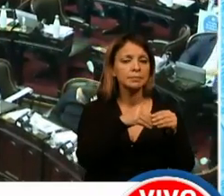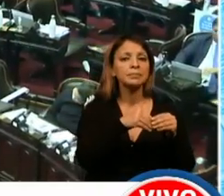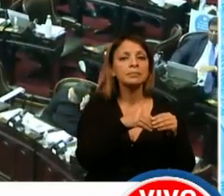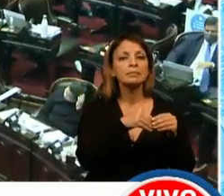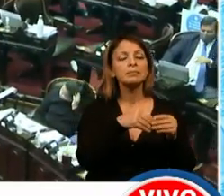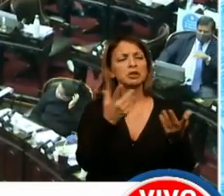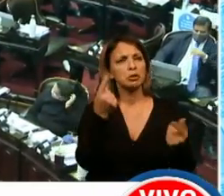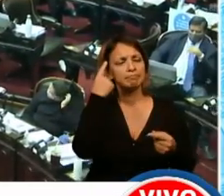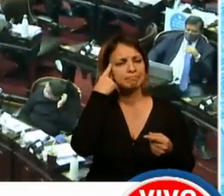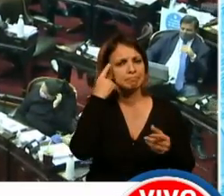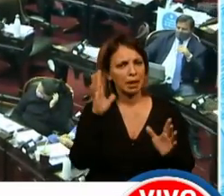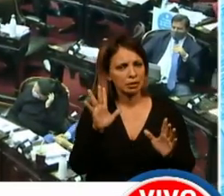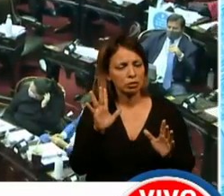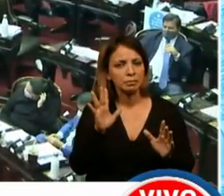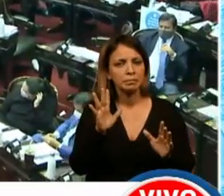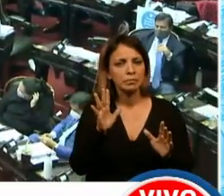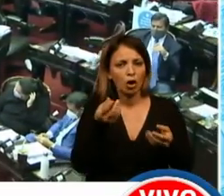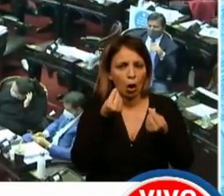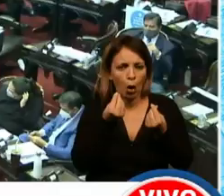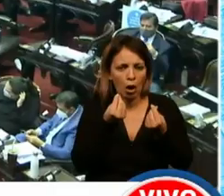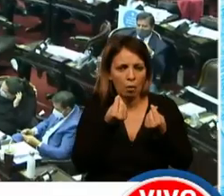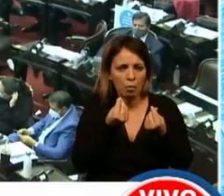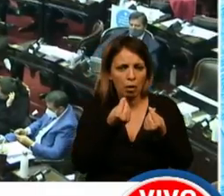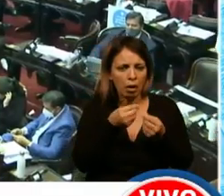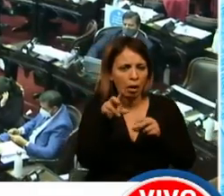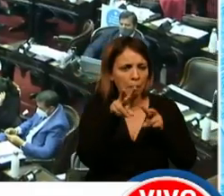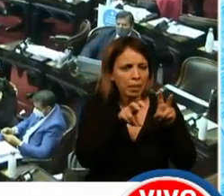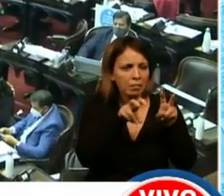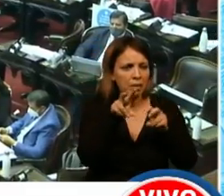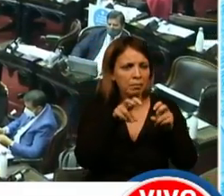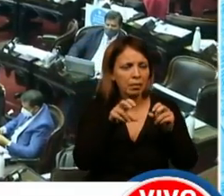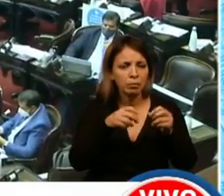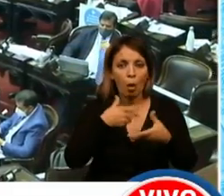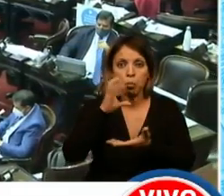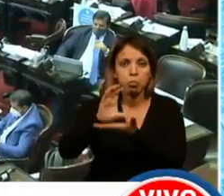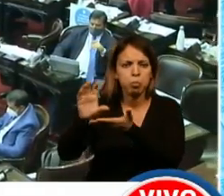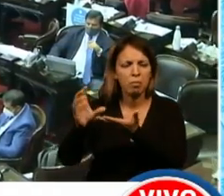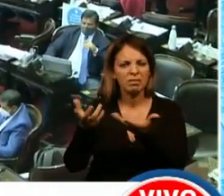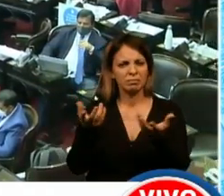digo desde el milagro de la